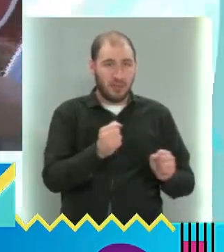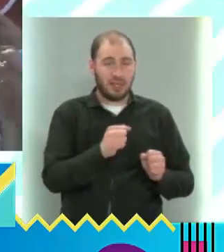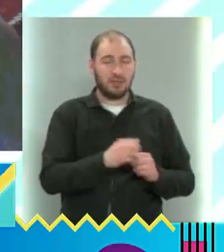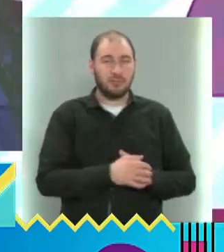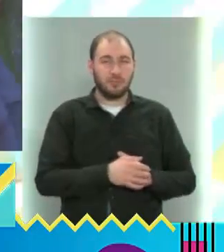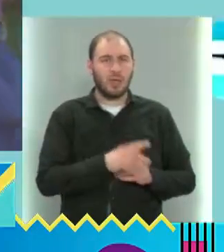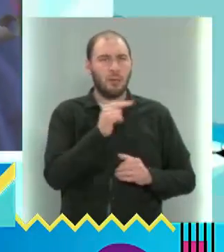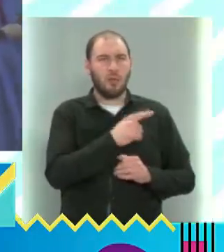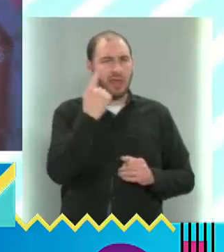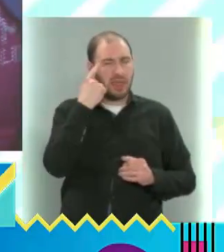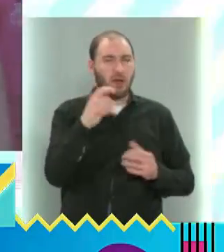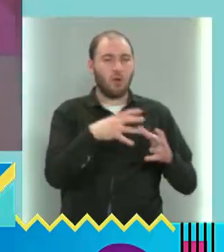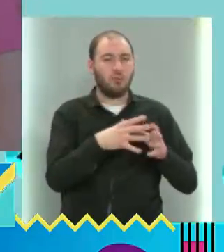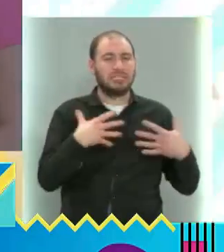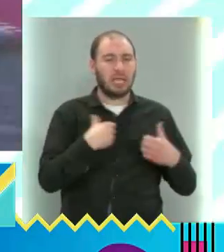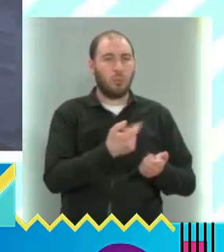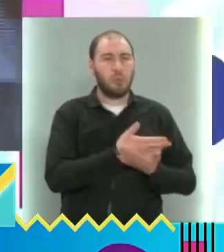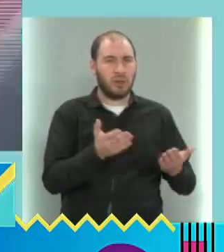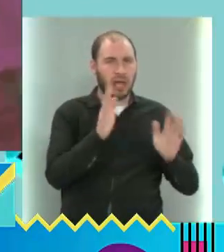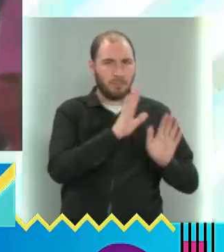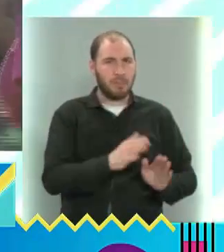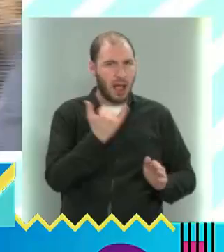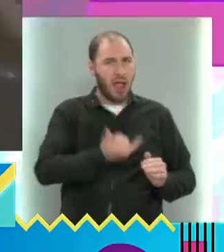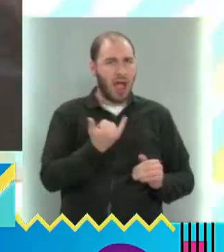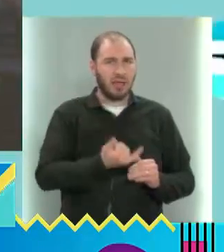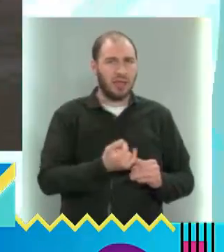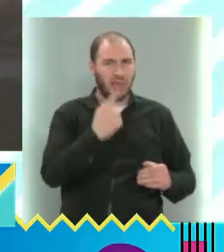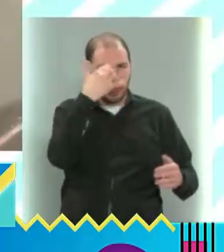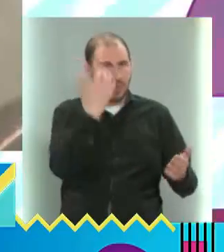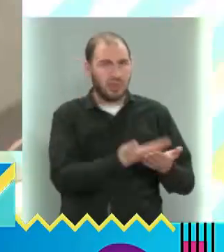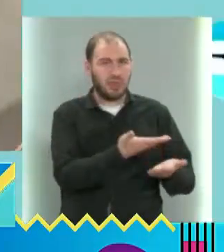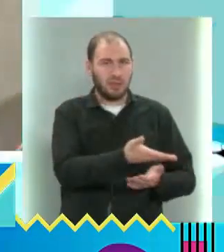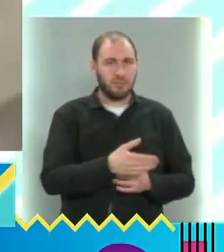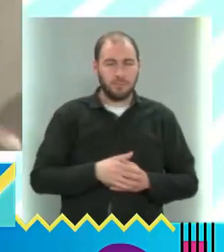ley, ¿considera que el sistema de salud pública está preparado para afrontarlo?